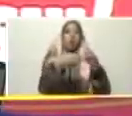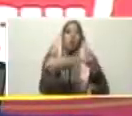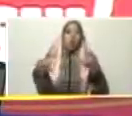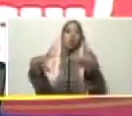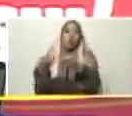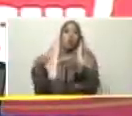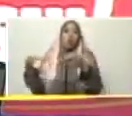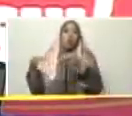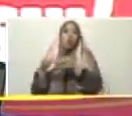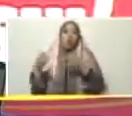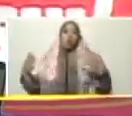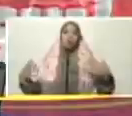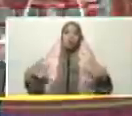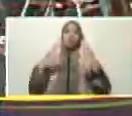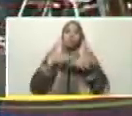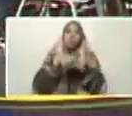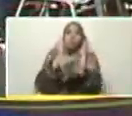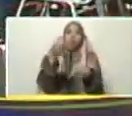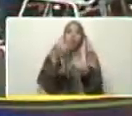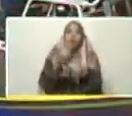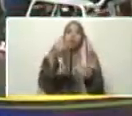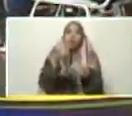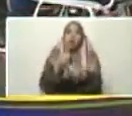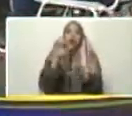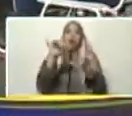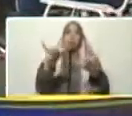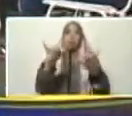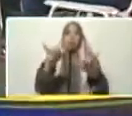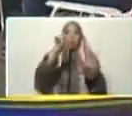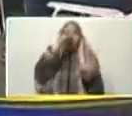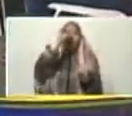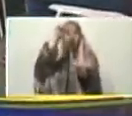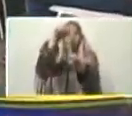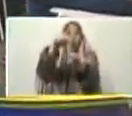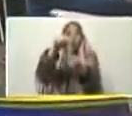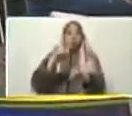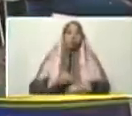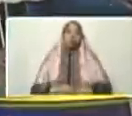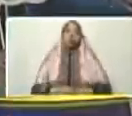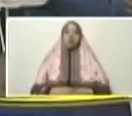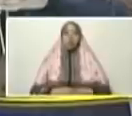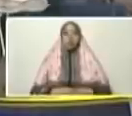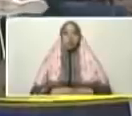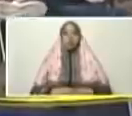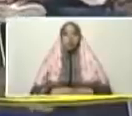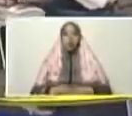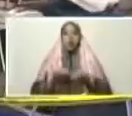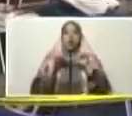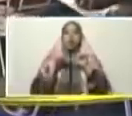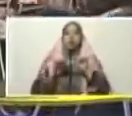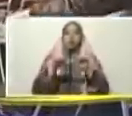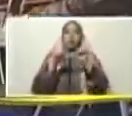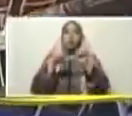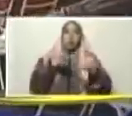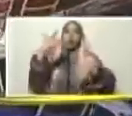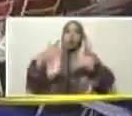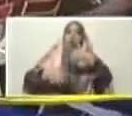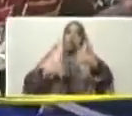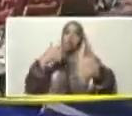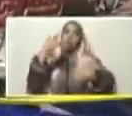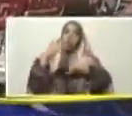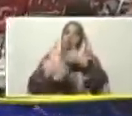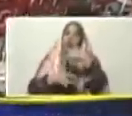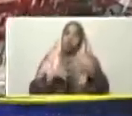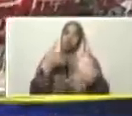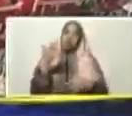movimientos sociales en una dinámica virtuosa permanente unitaria